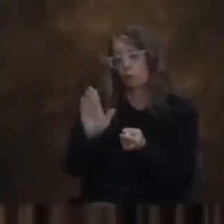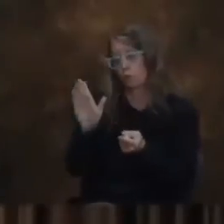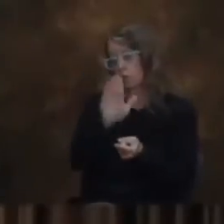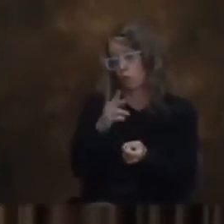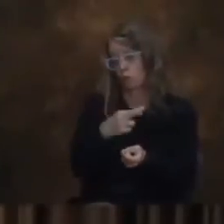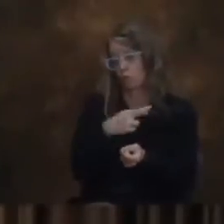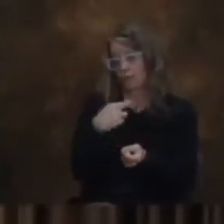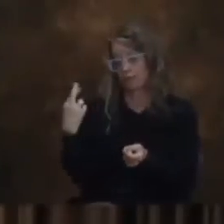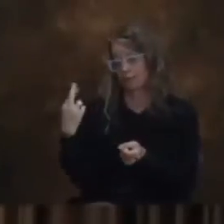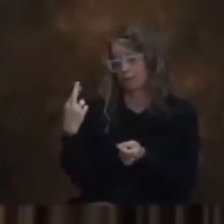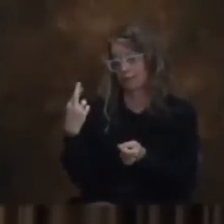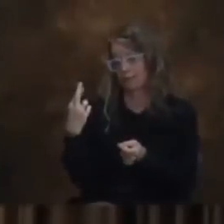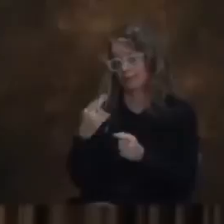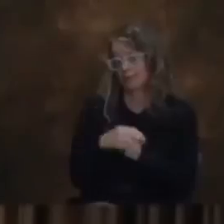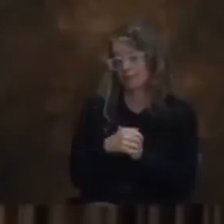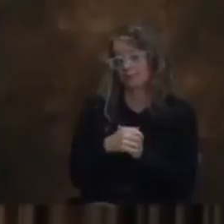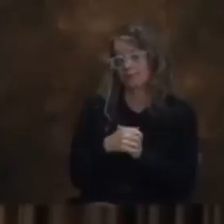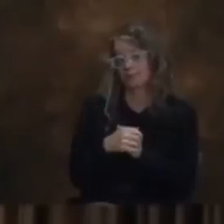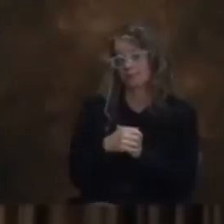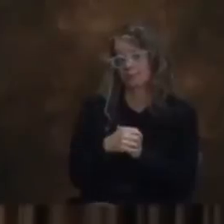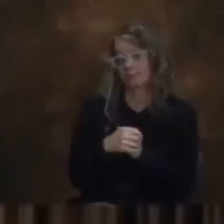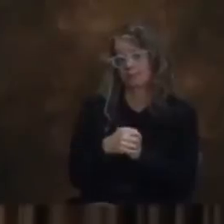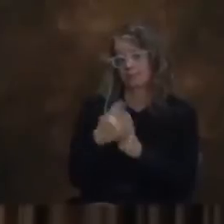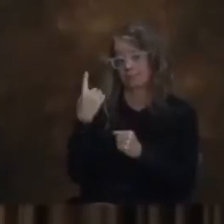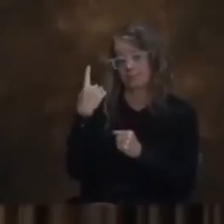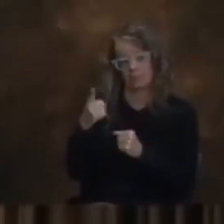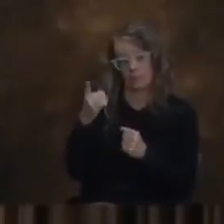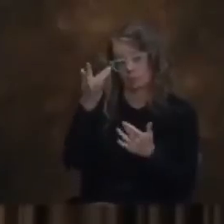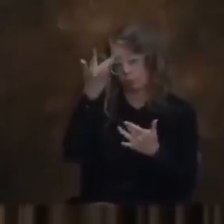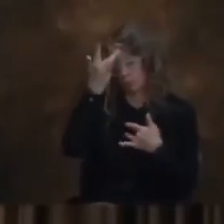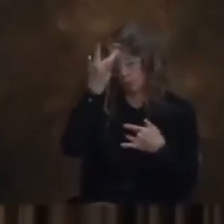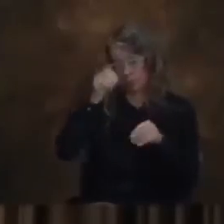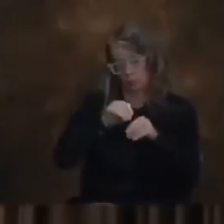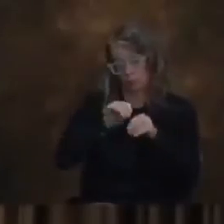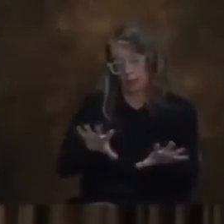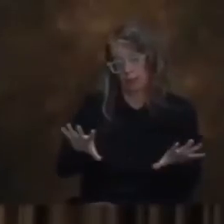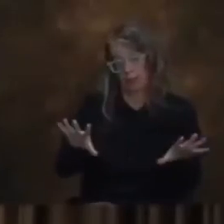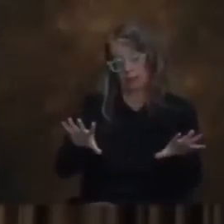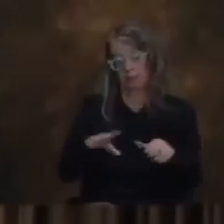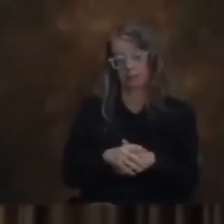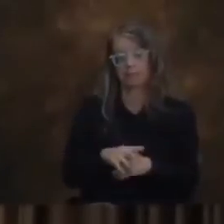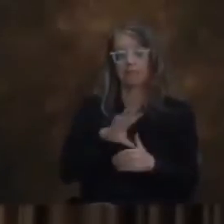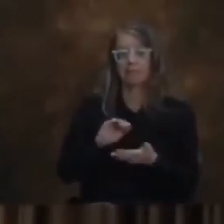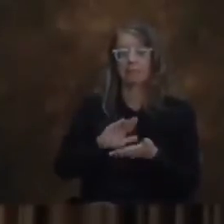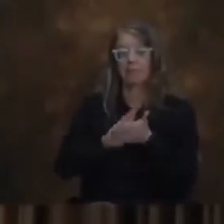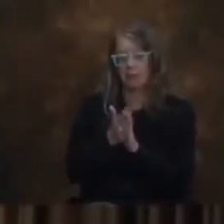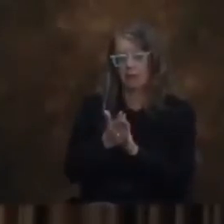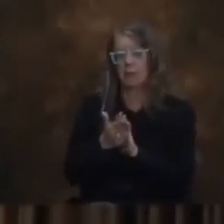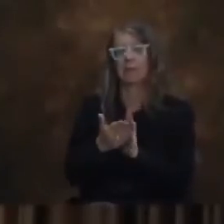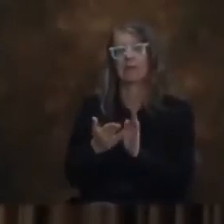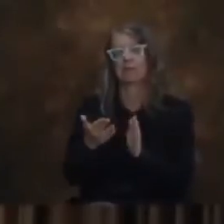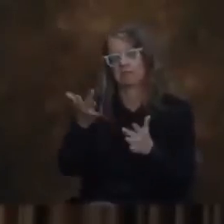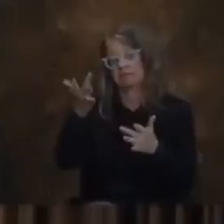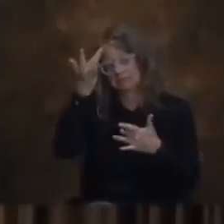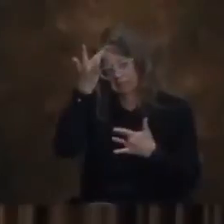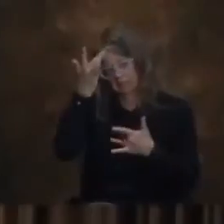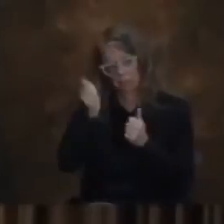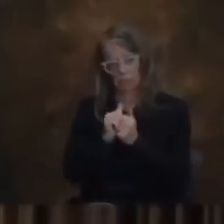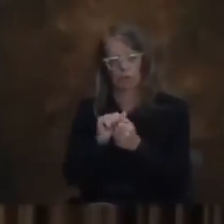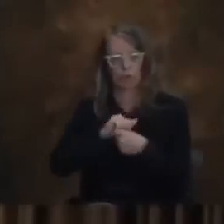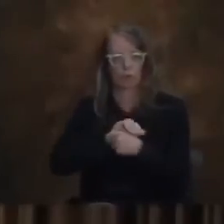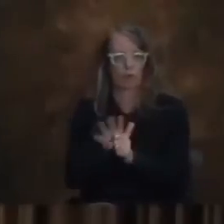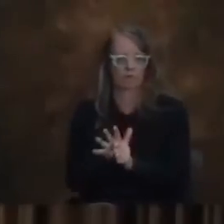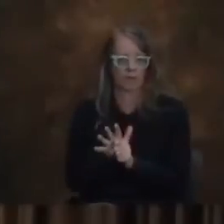los riesgos para difundir y transmitir la infección de kobe 19